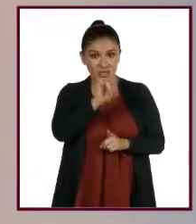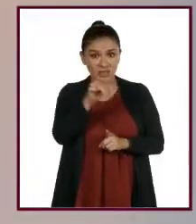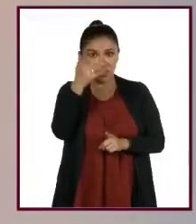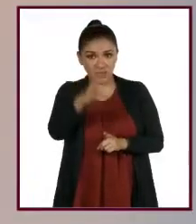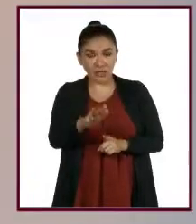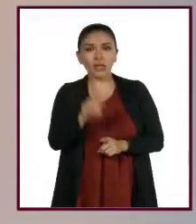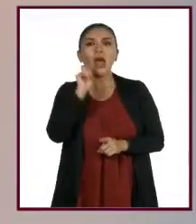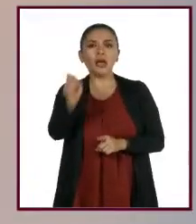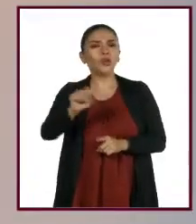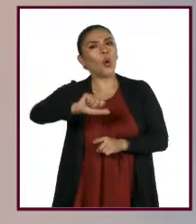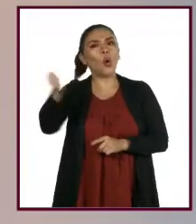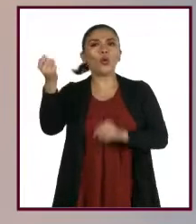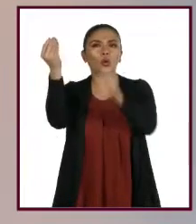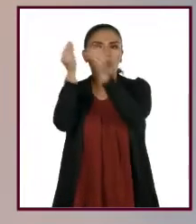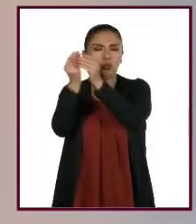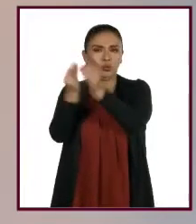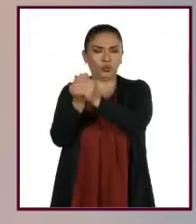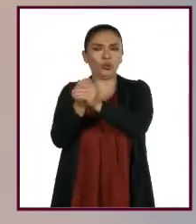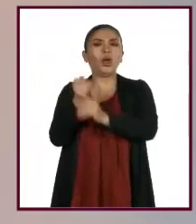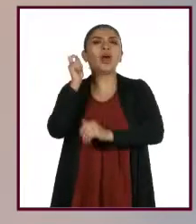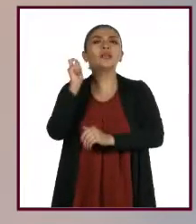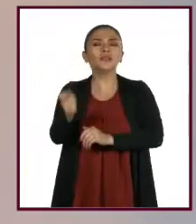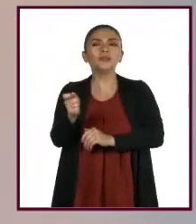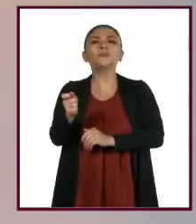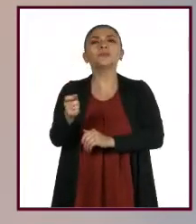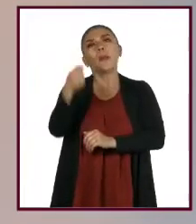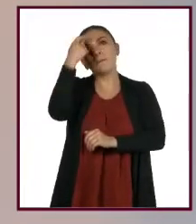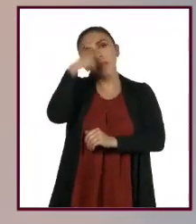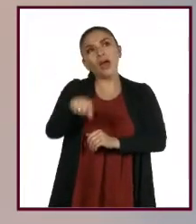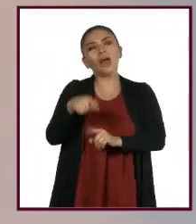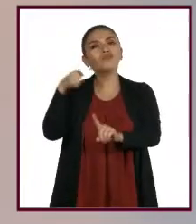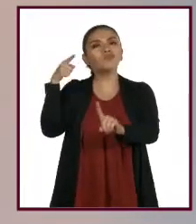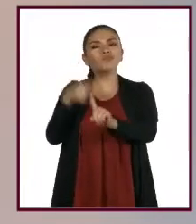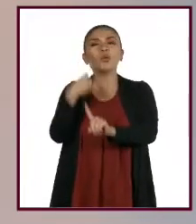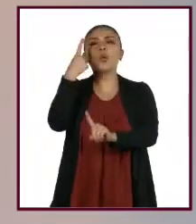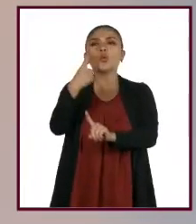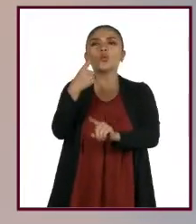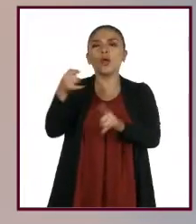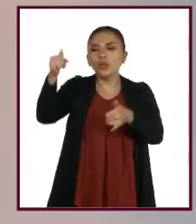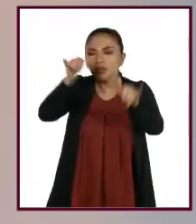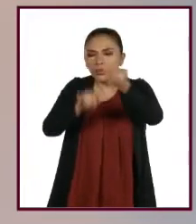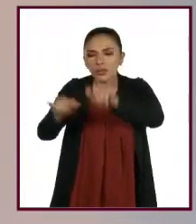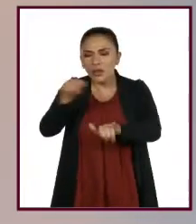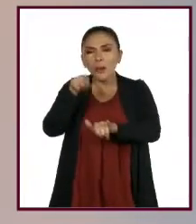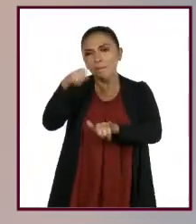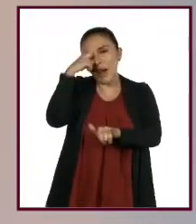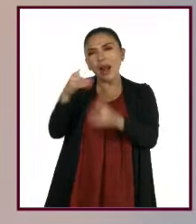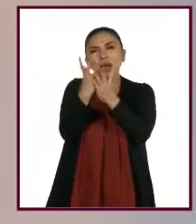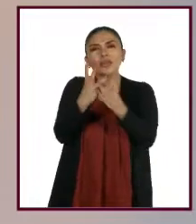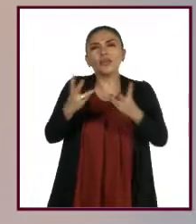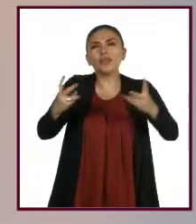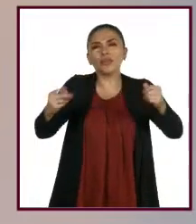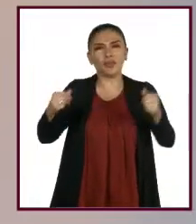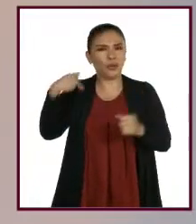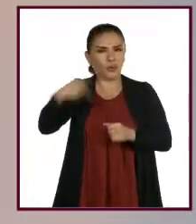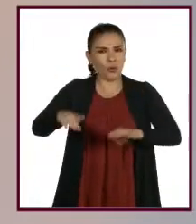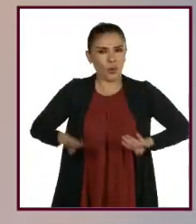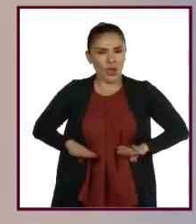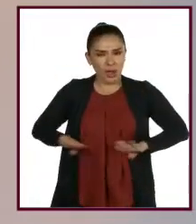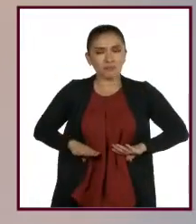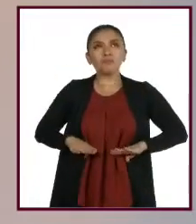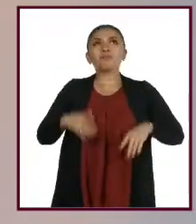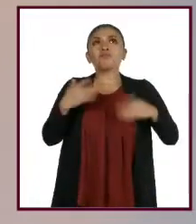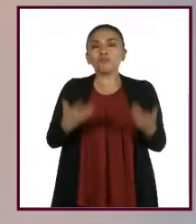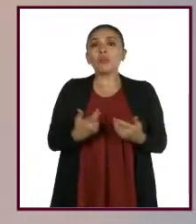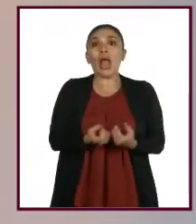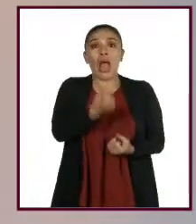FZ10 es una clasificación que tiene que ver con un tipo de disolvente específico. Algunos